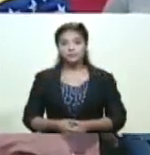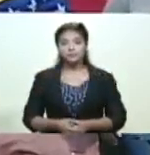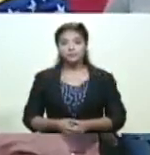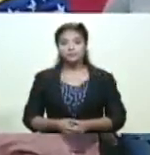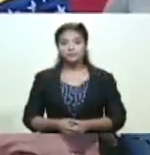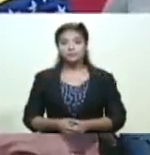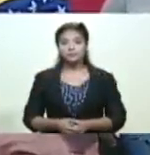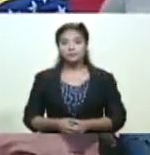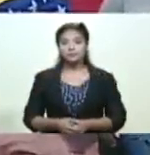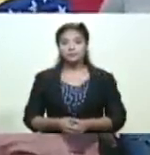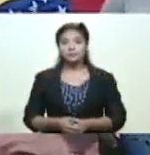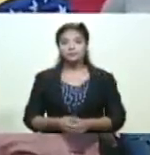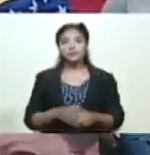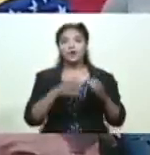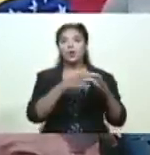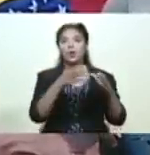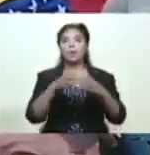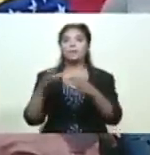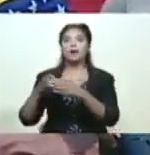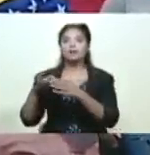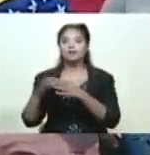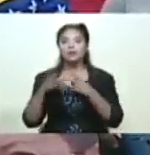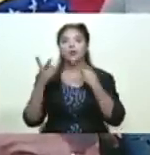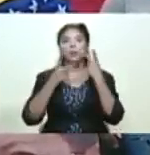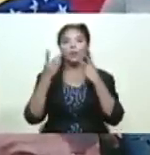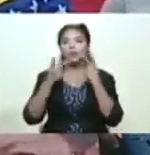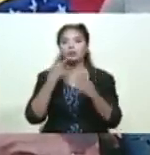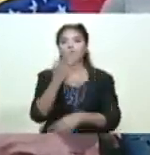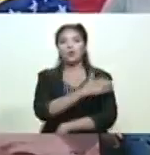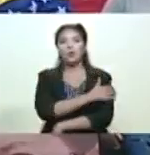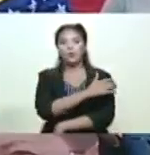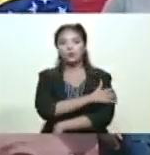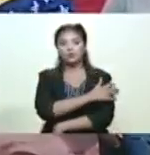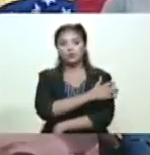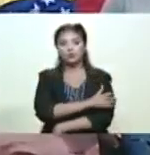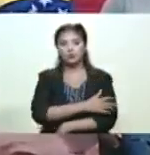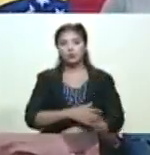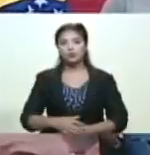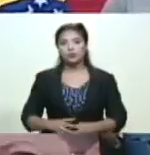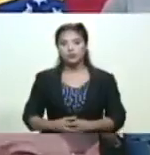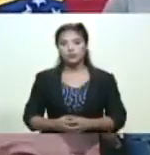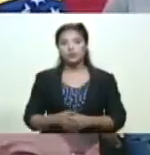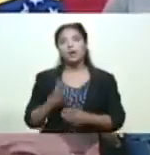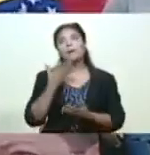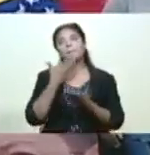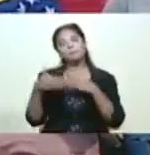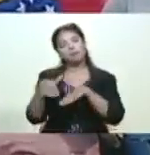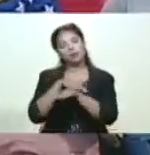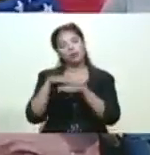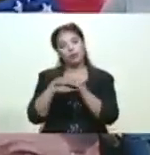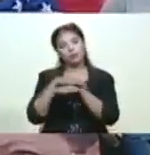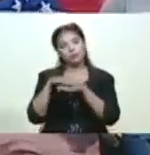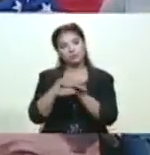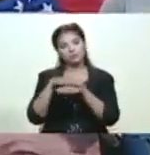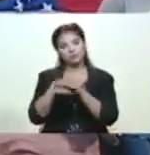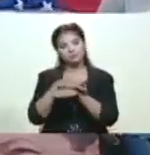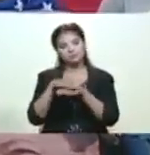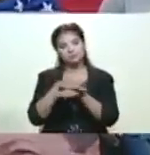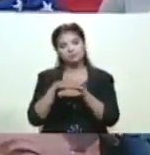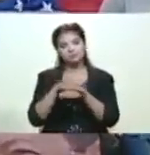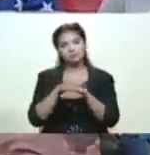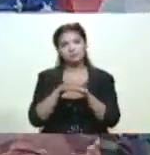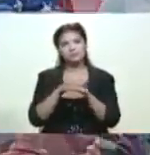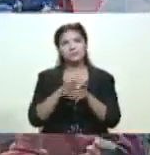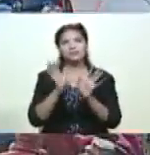todos los partidos políticos de la oposición, me perdonan, un poquito de